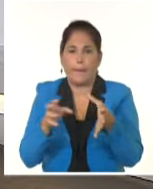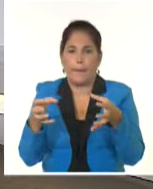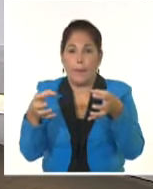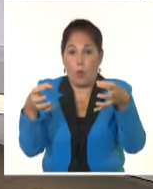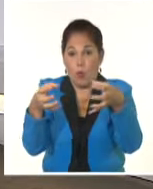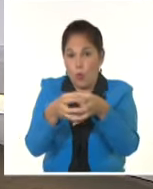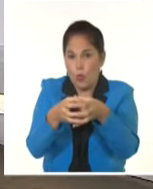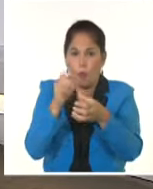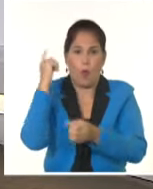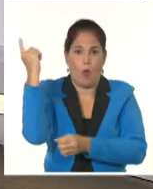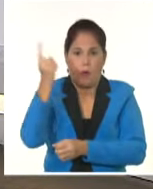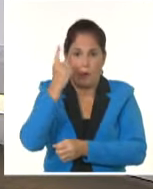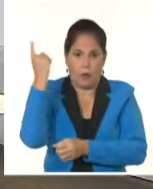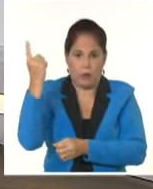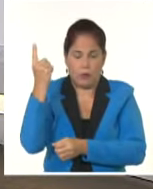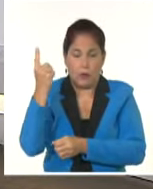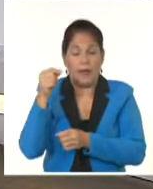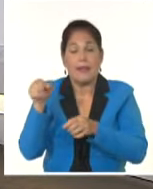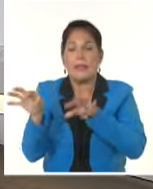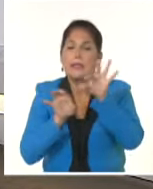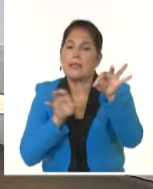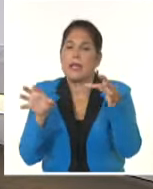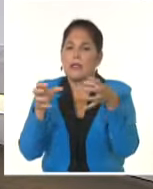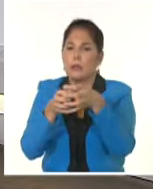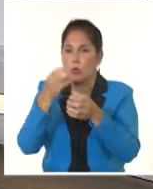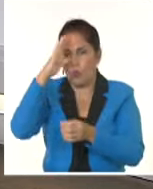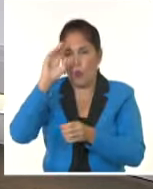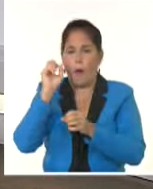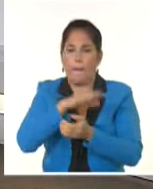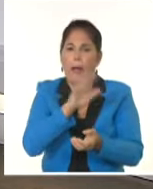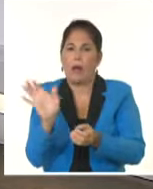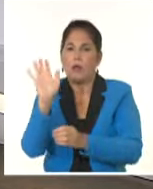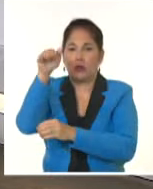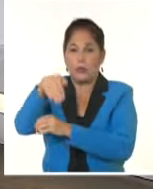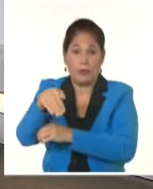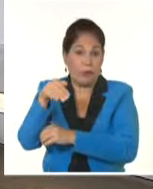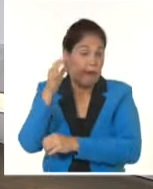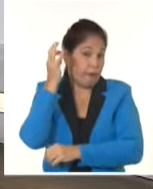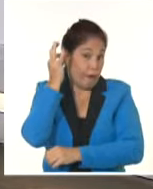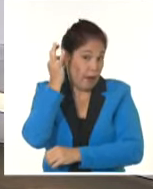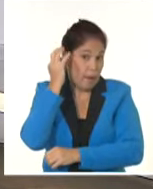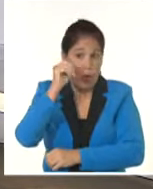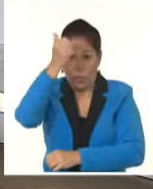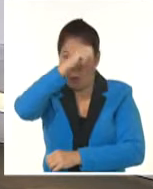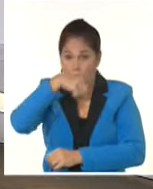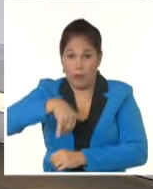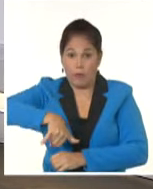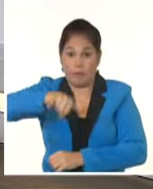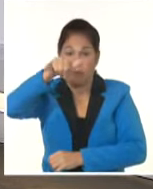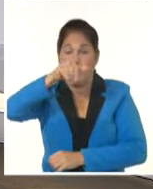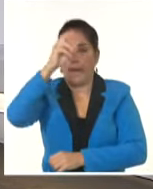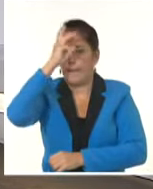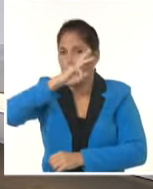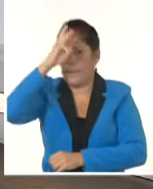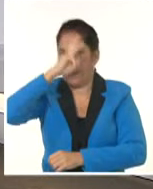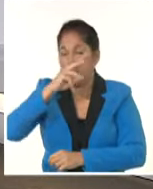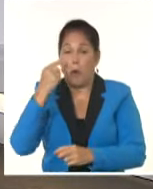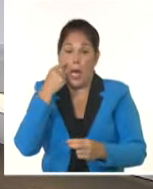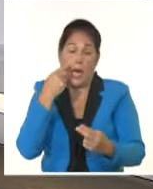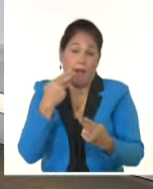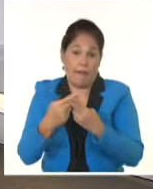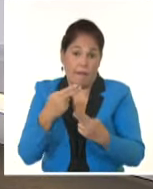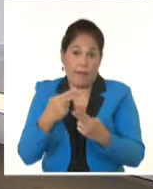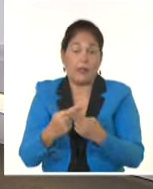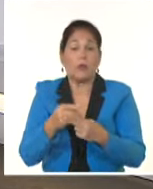equipos nacionales. Y la Selección Cubana de Baloncesto Femenino este domingo hacia México para intervenir en el Centro Básquet, el cual